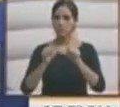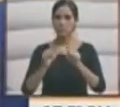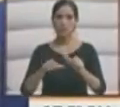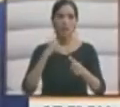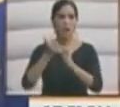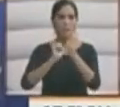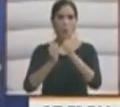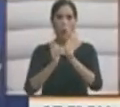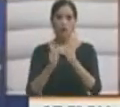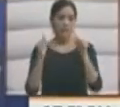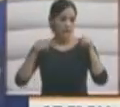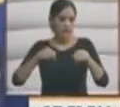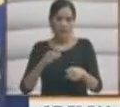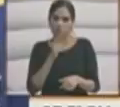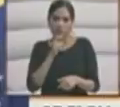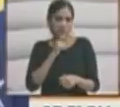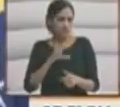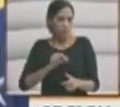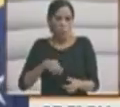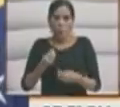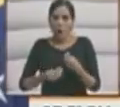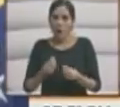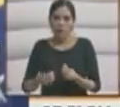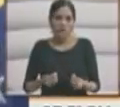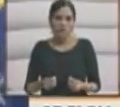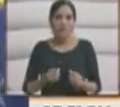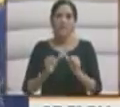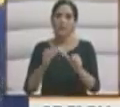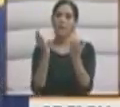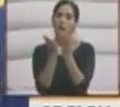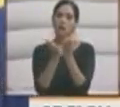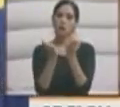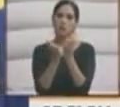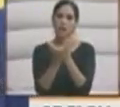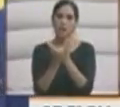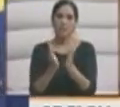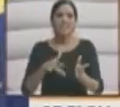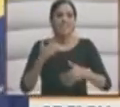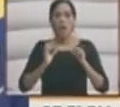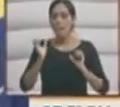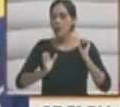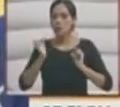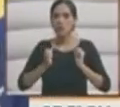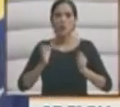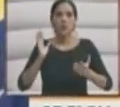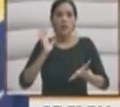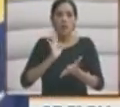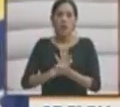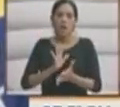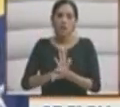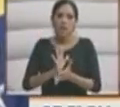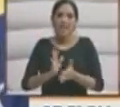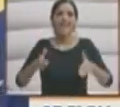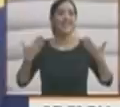hacer, y continuar con mis estudios. Siento emoción, tranquilidad,